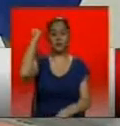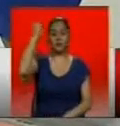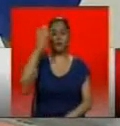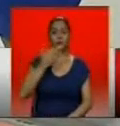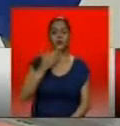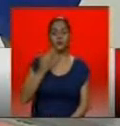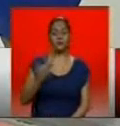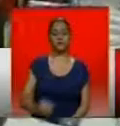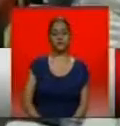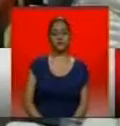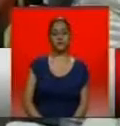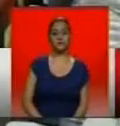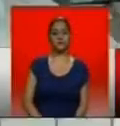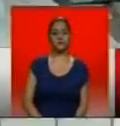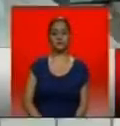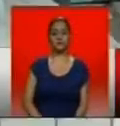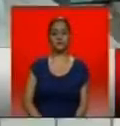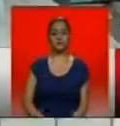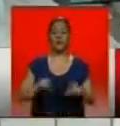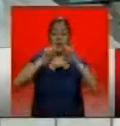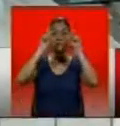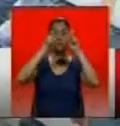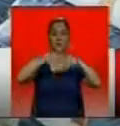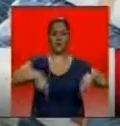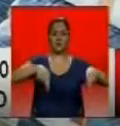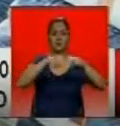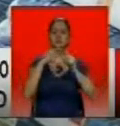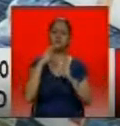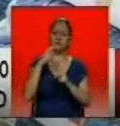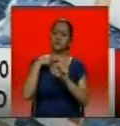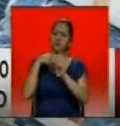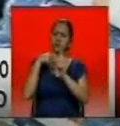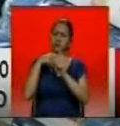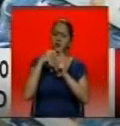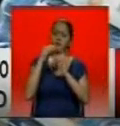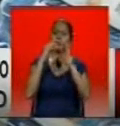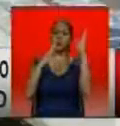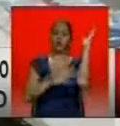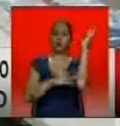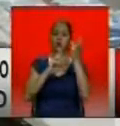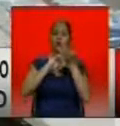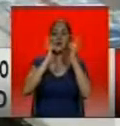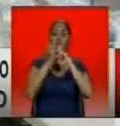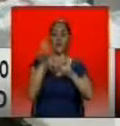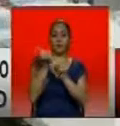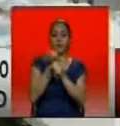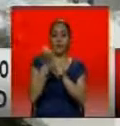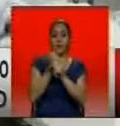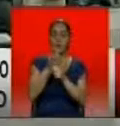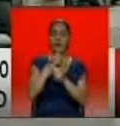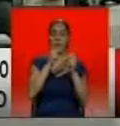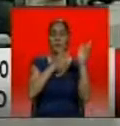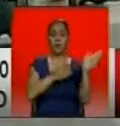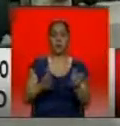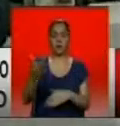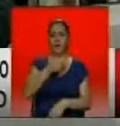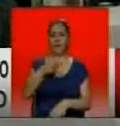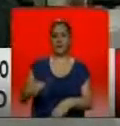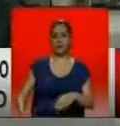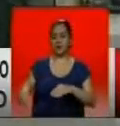laborales. El sector empresarial mira con positivismo el proyecto de reforma laboral que prepara el Ejecutivo. En